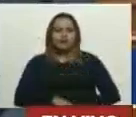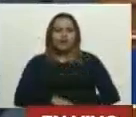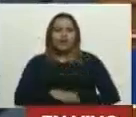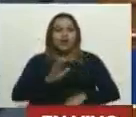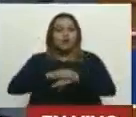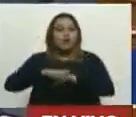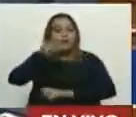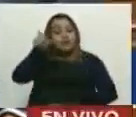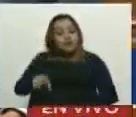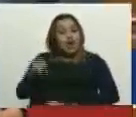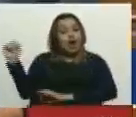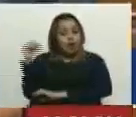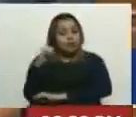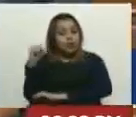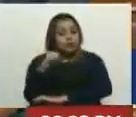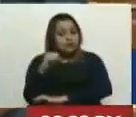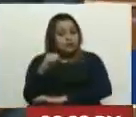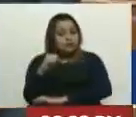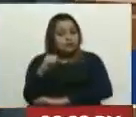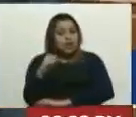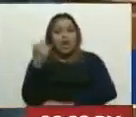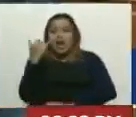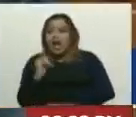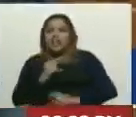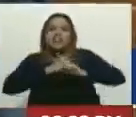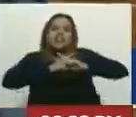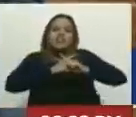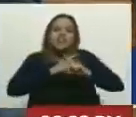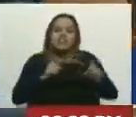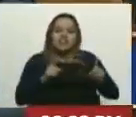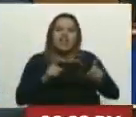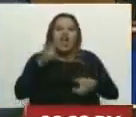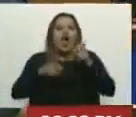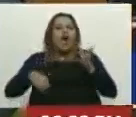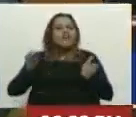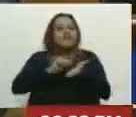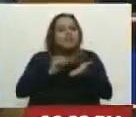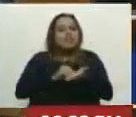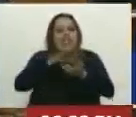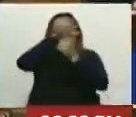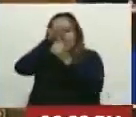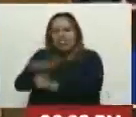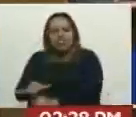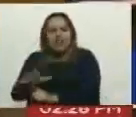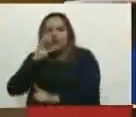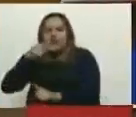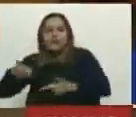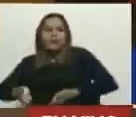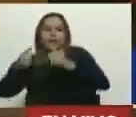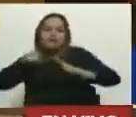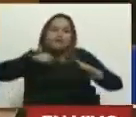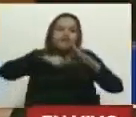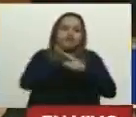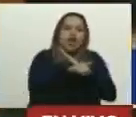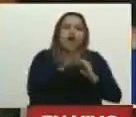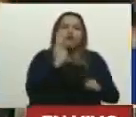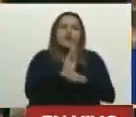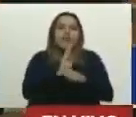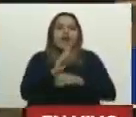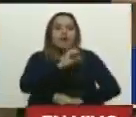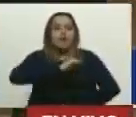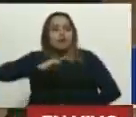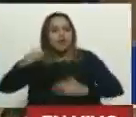TEA es total y absolutamente discriminada al impedírsele el acceso a una póliza de seguros